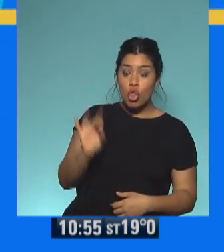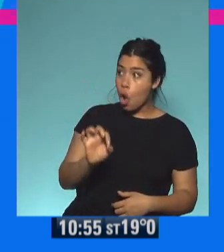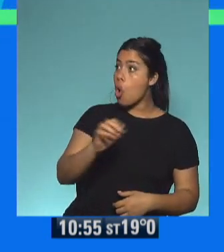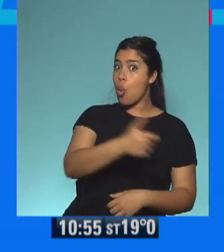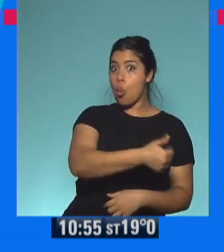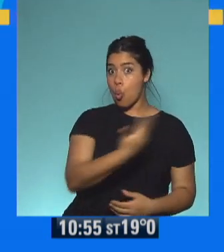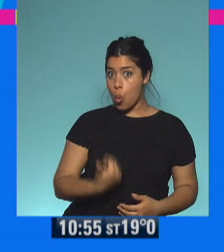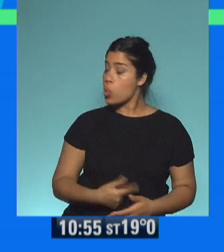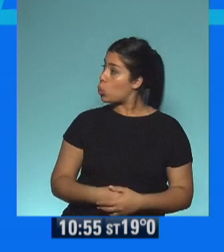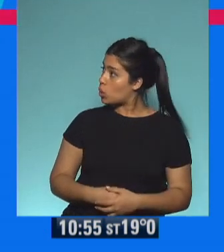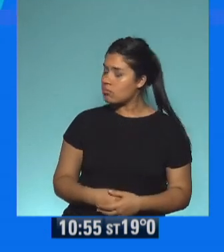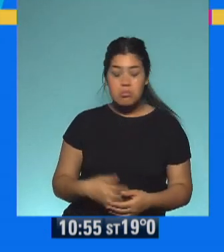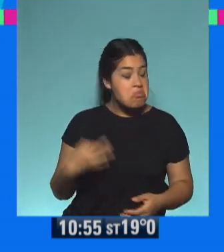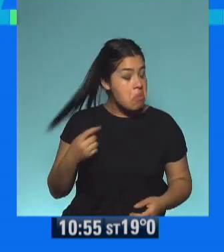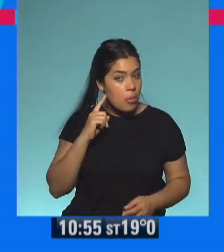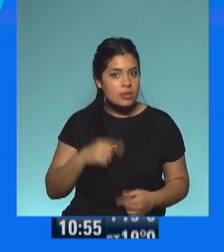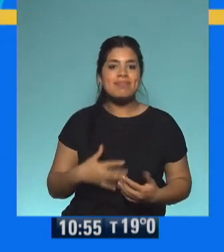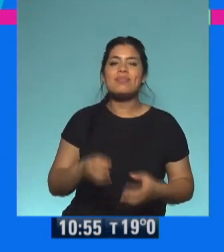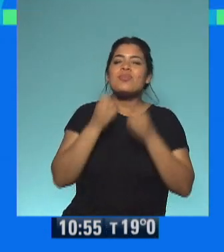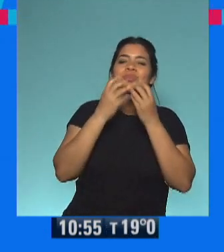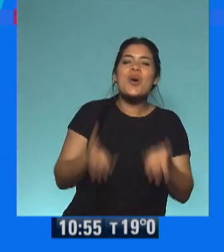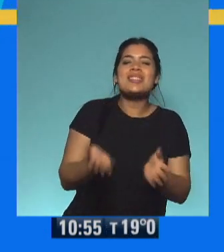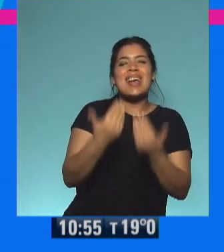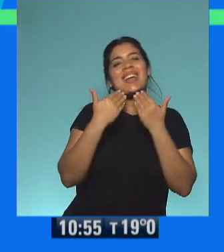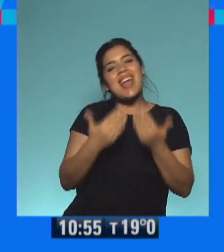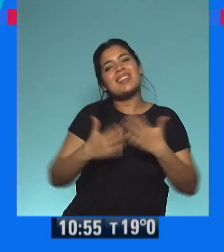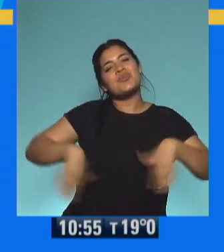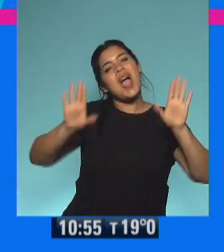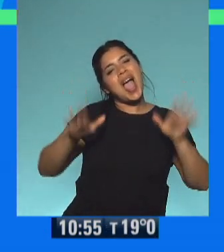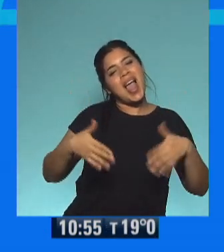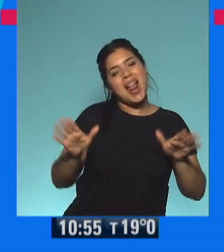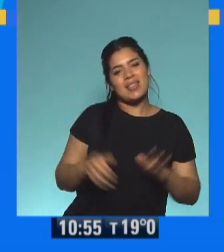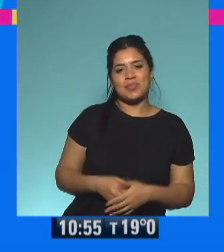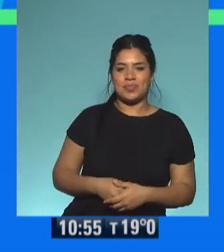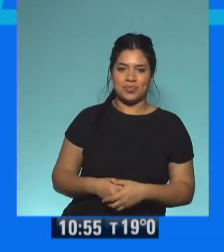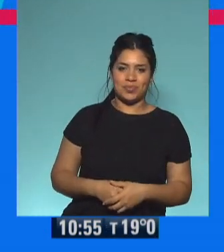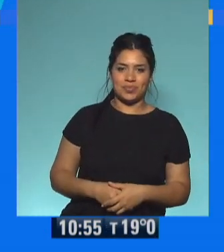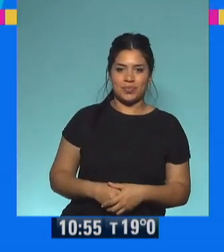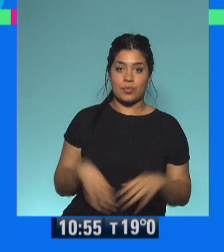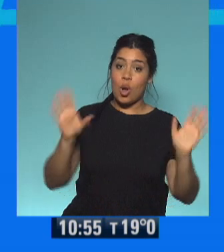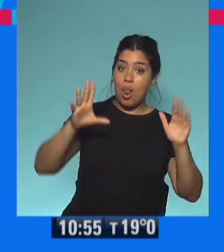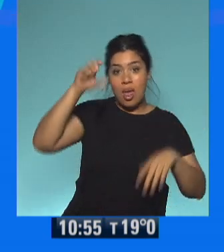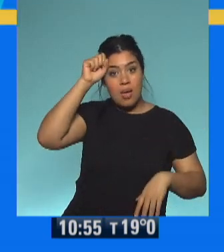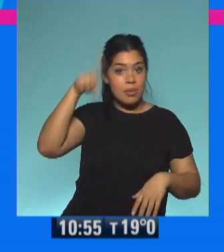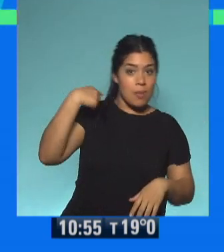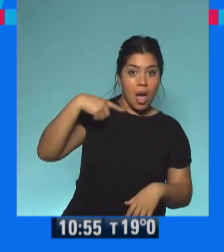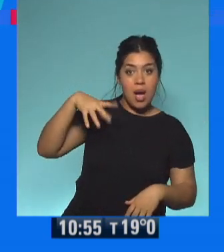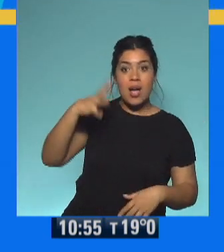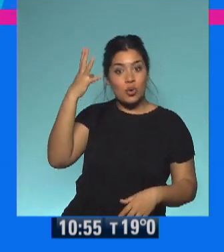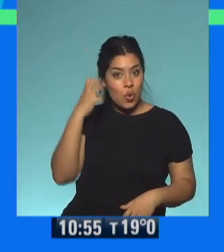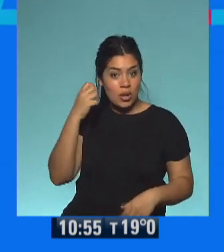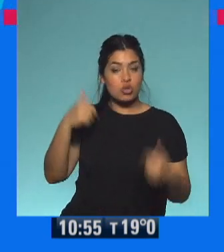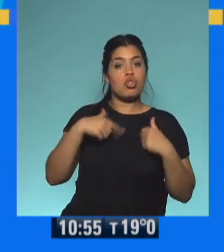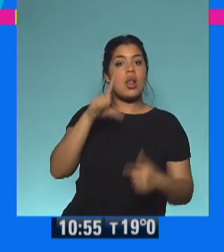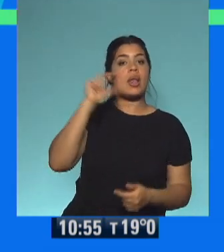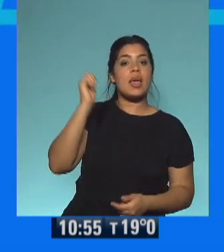estar? Te lo juro. Hermosa amiga, gracias por volar con nosotros. Hola, Emi, Maga y Nuria. Soy Lian